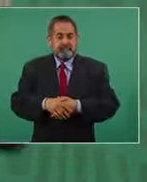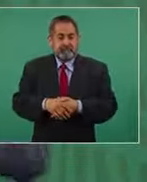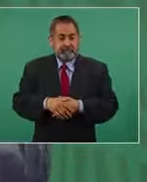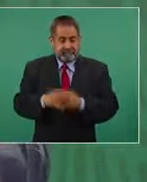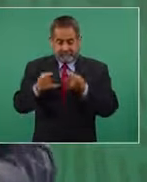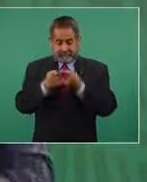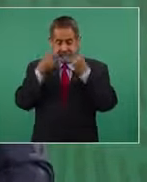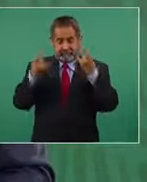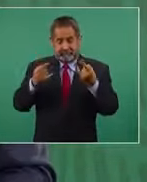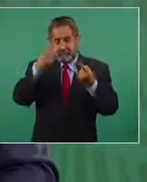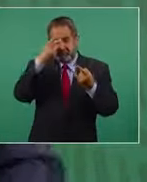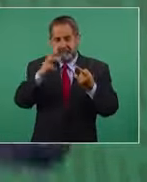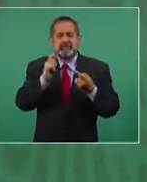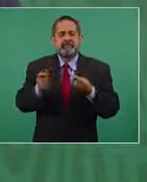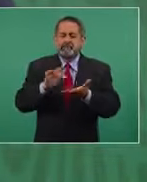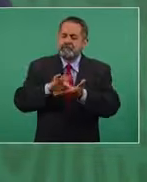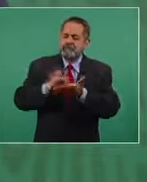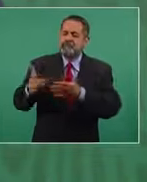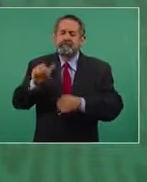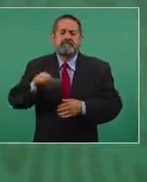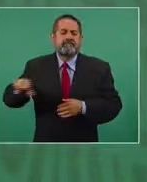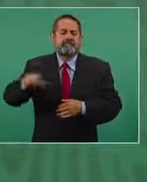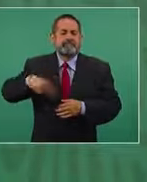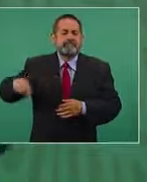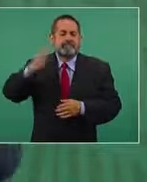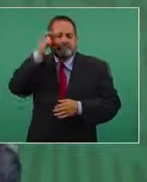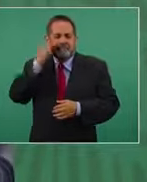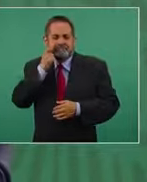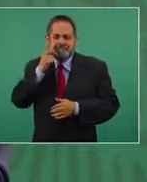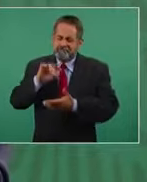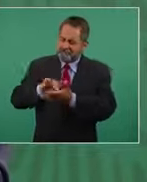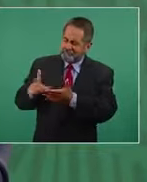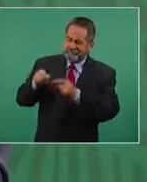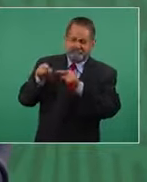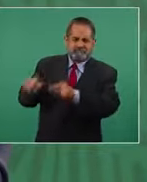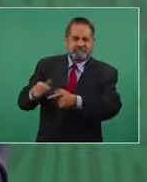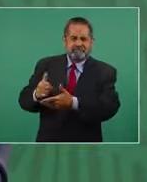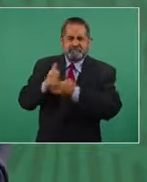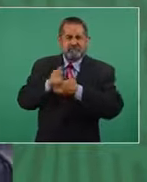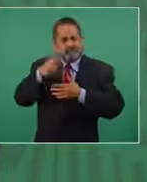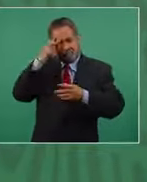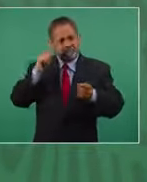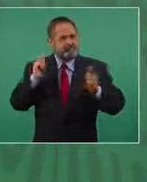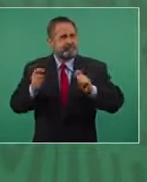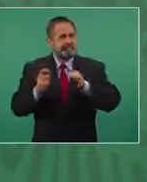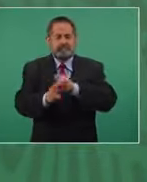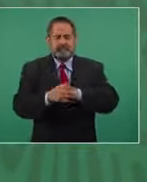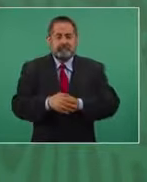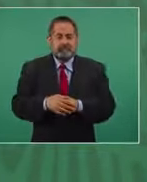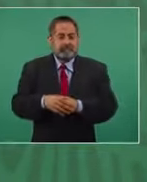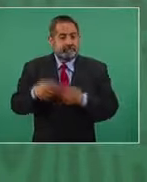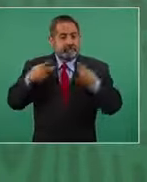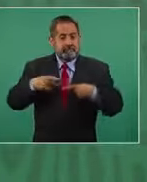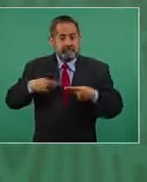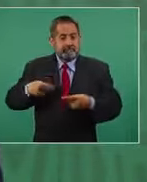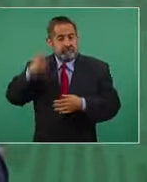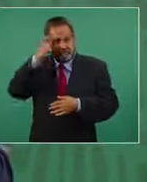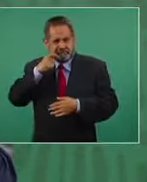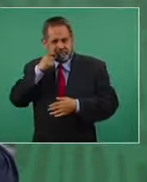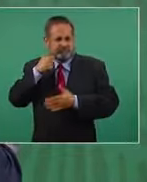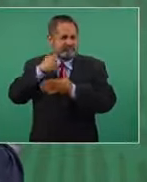de México sin la historia del pueblo de Guerrero? Los guerrerenses fueron la vanguardia